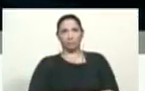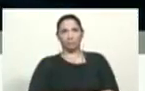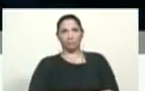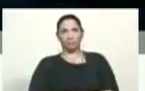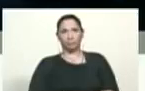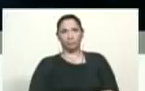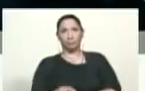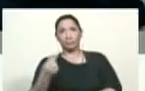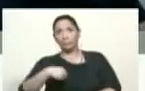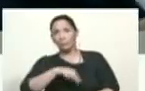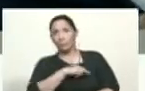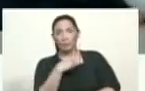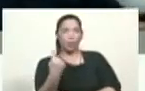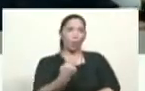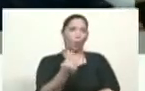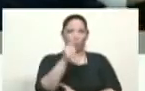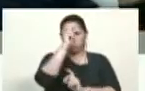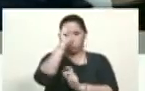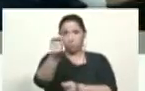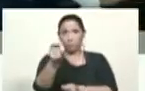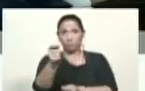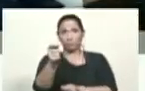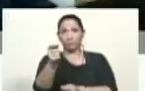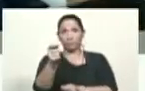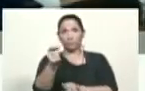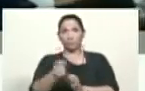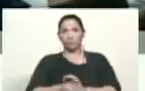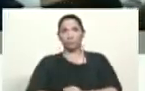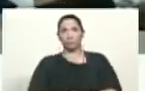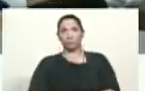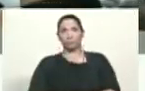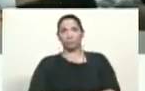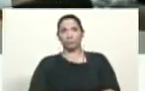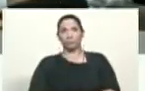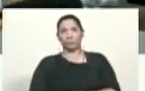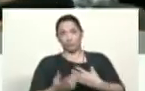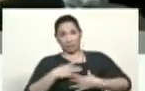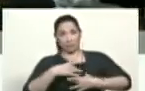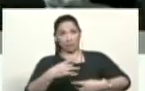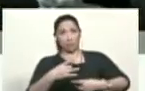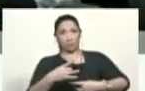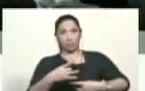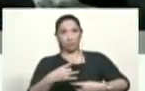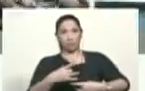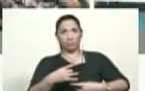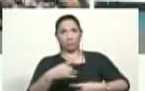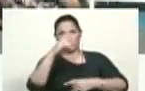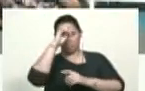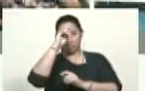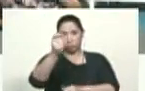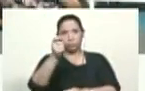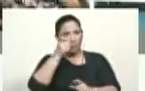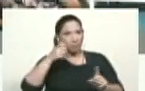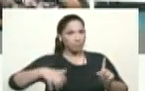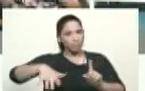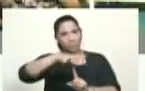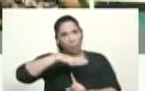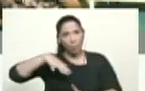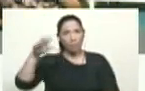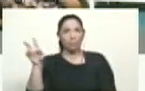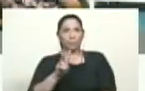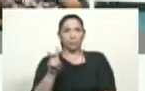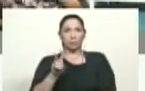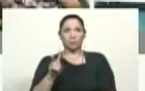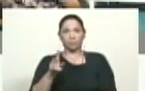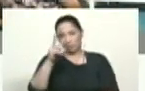A nosotros el único reconocimiento que nos interesa es el reconocimiento del pueblo venezolano. Es